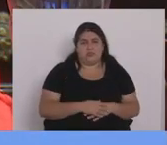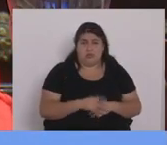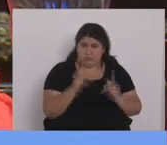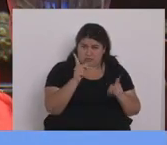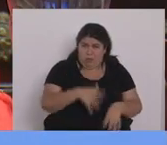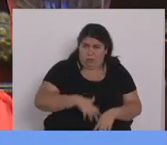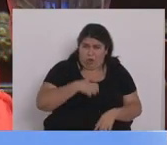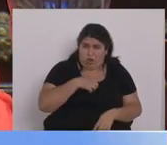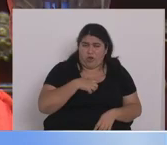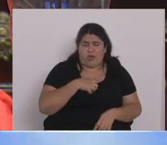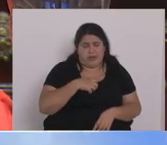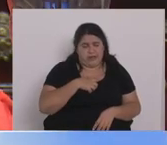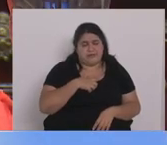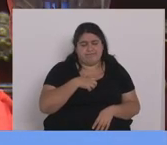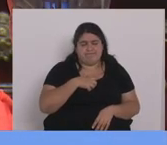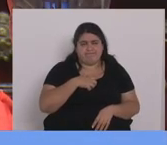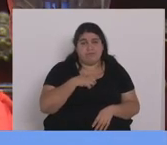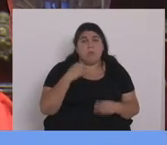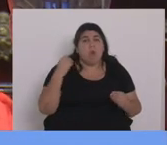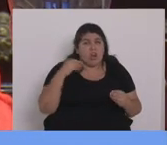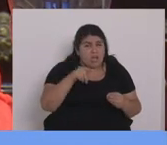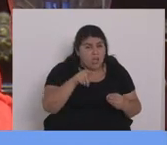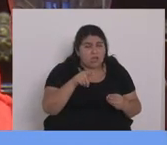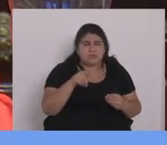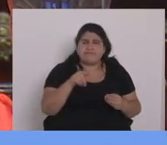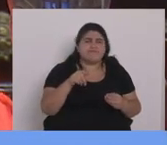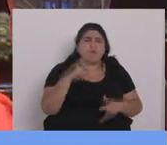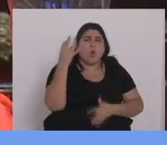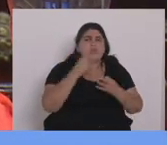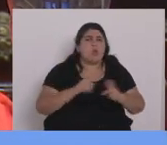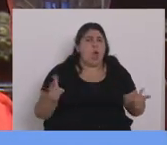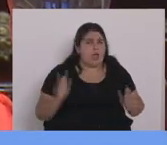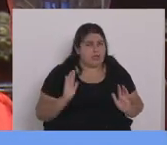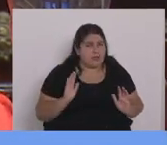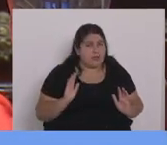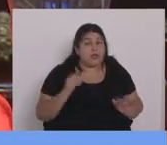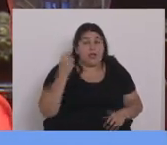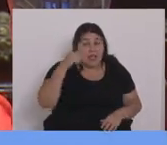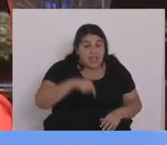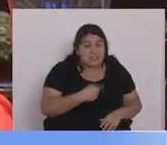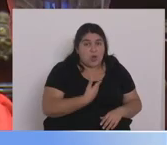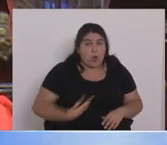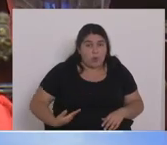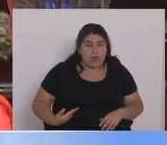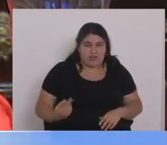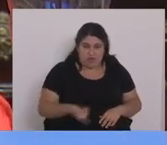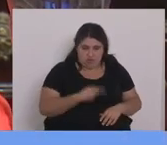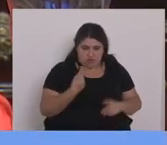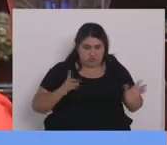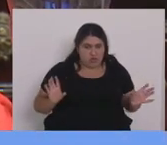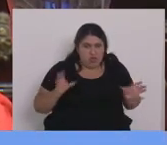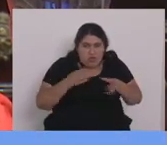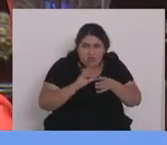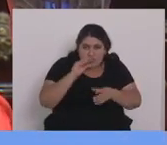también, porque es muy injusto que este gobierno que nosotros integramos,